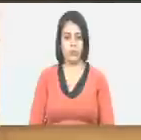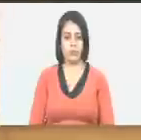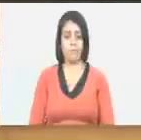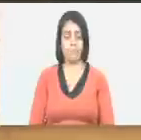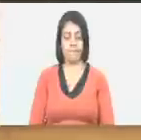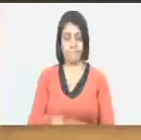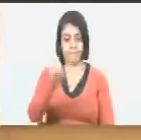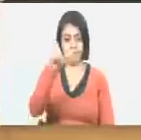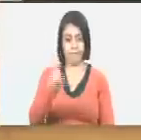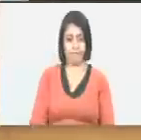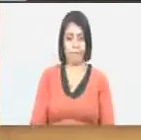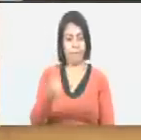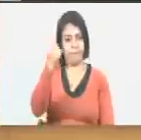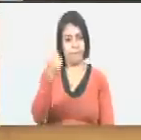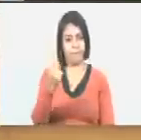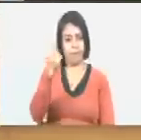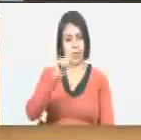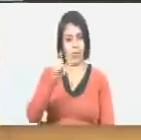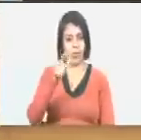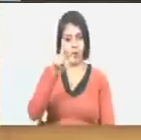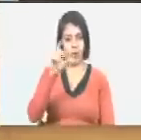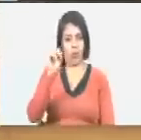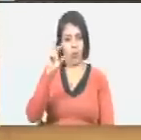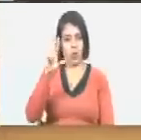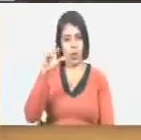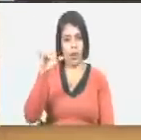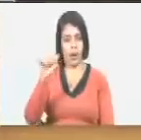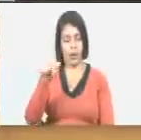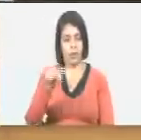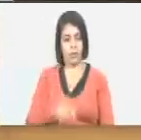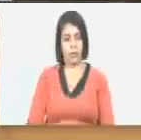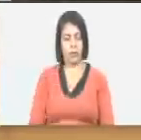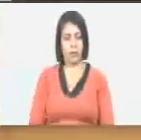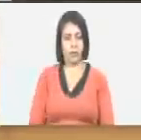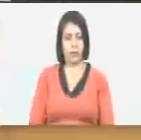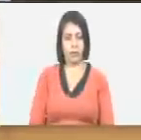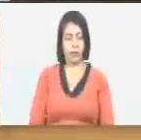Dejemos el derecho de palabra a la diputada Gloria Castillo.